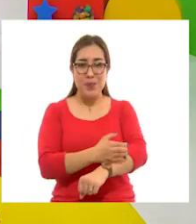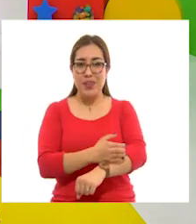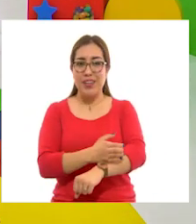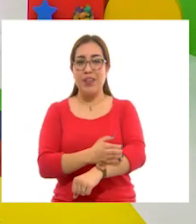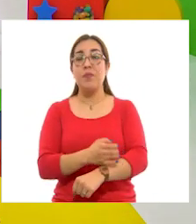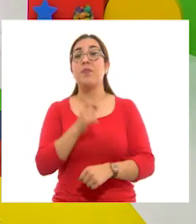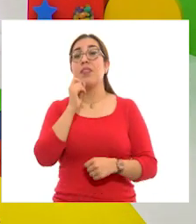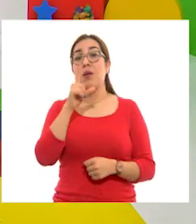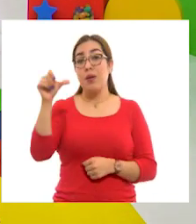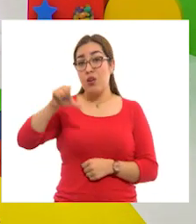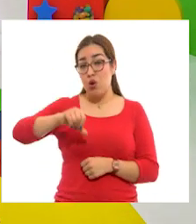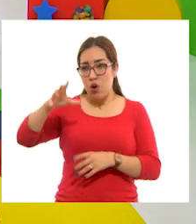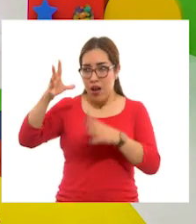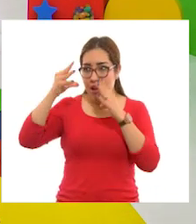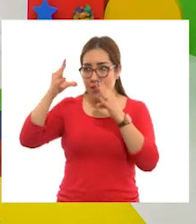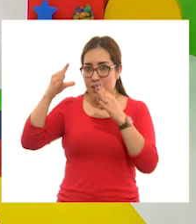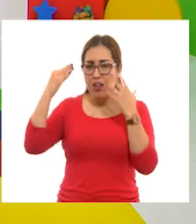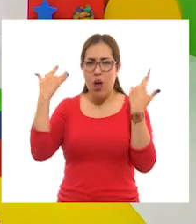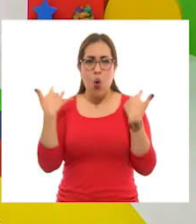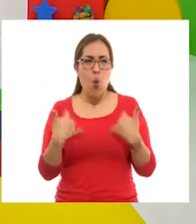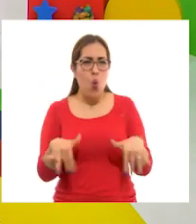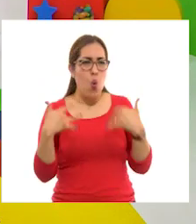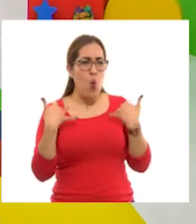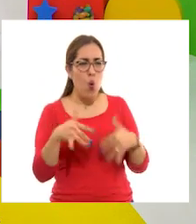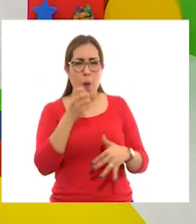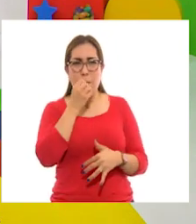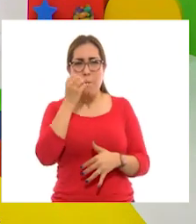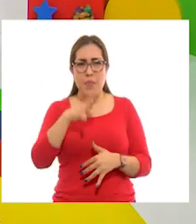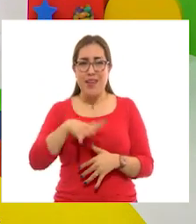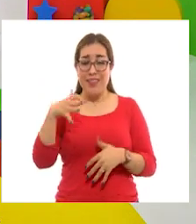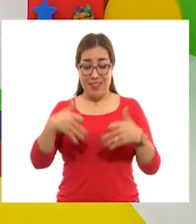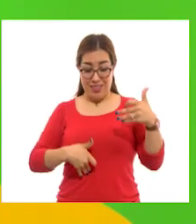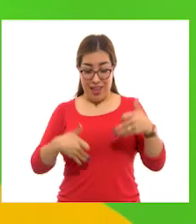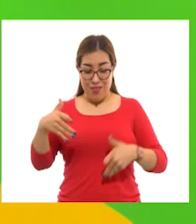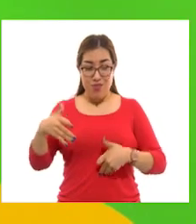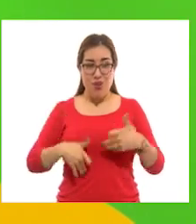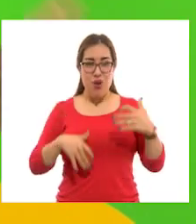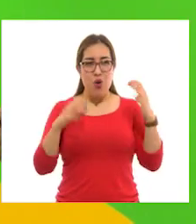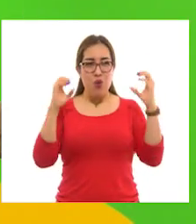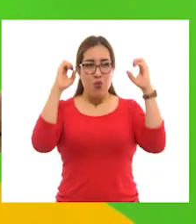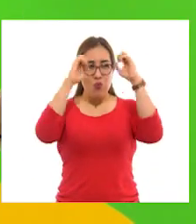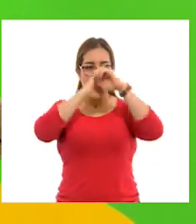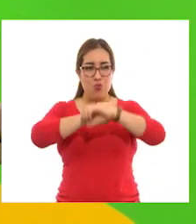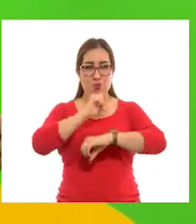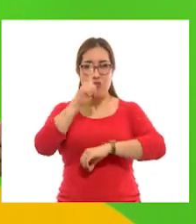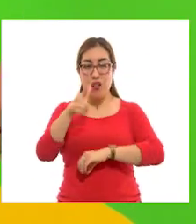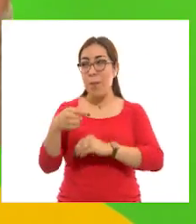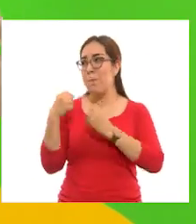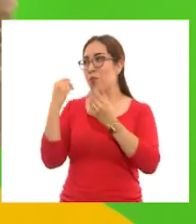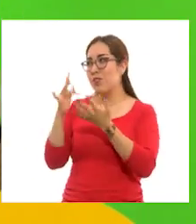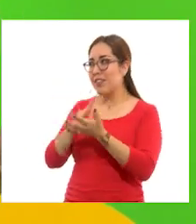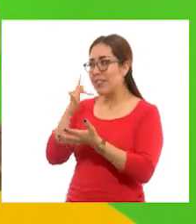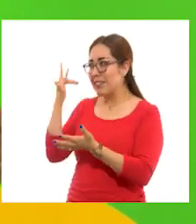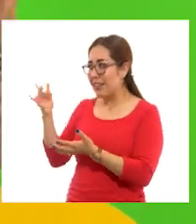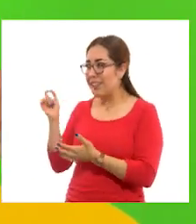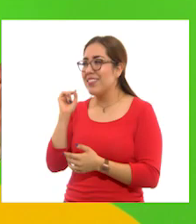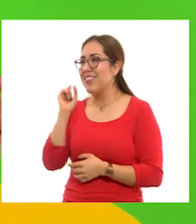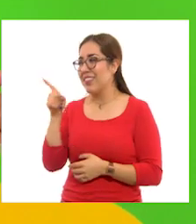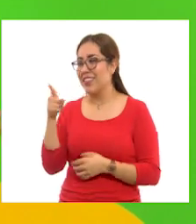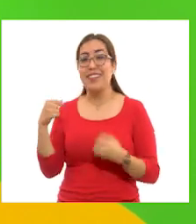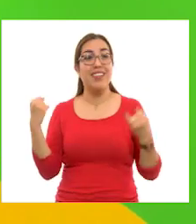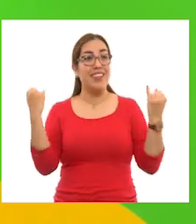habernos enseñado este mundo maravilloso del teatro de sombras. ¡Ay, Sohal! Muchísimas gracias a ti y sobre todo